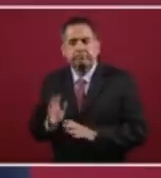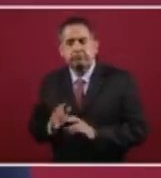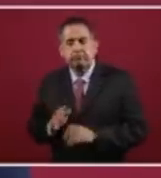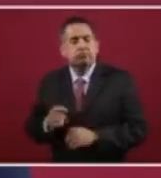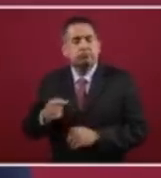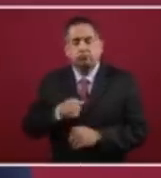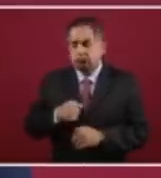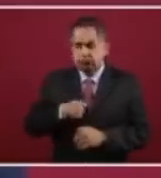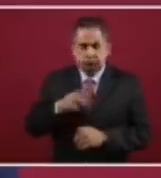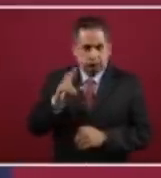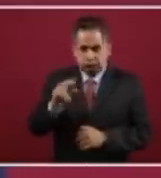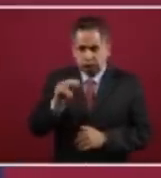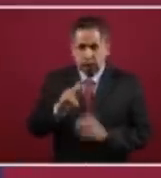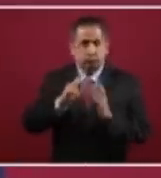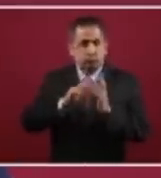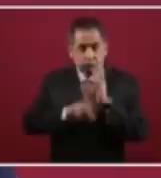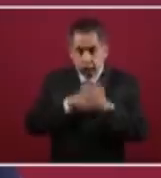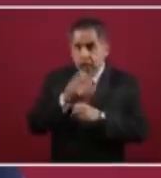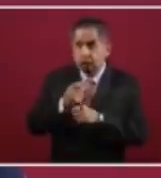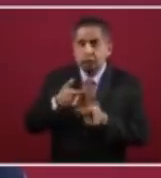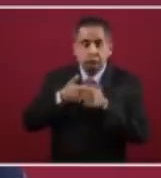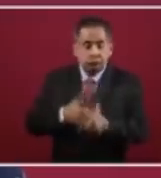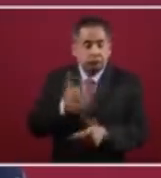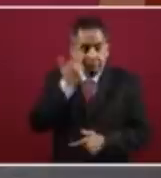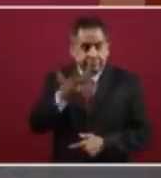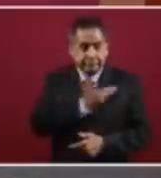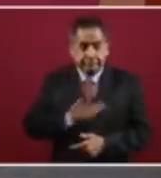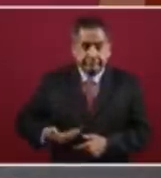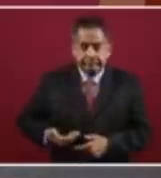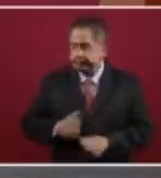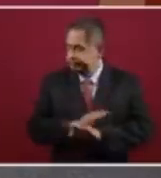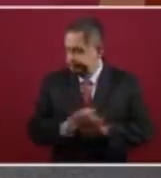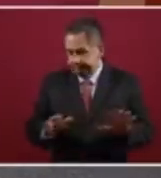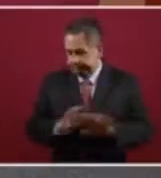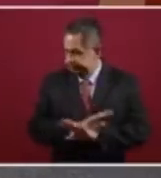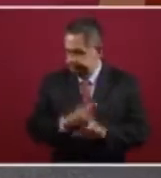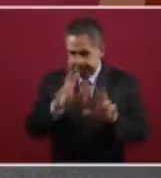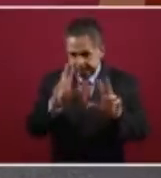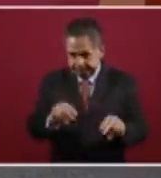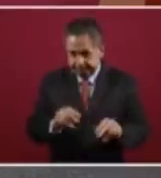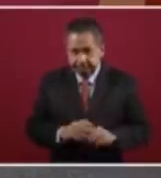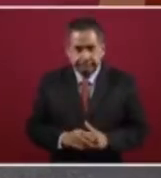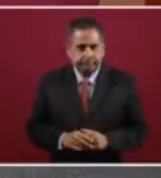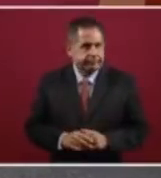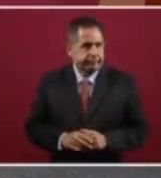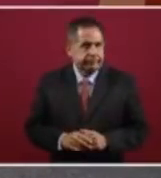voy a reelegirme y tampoco